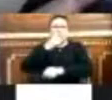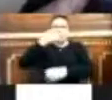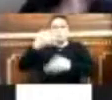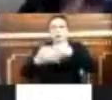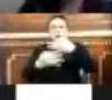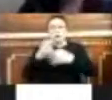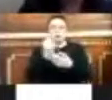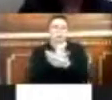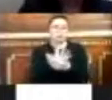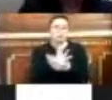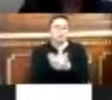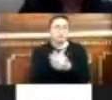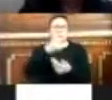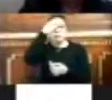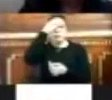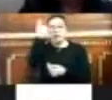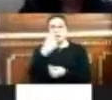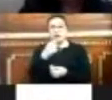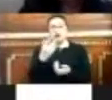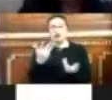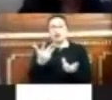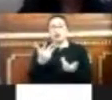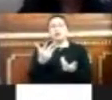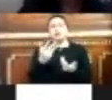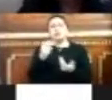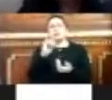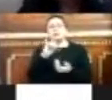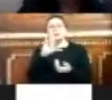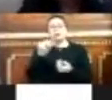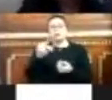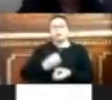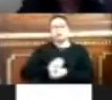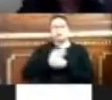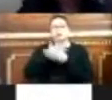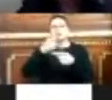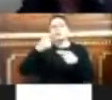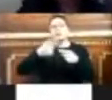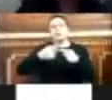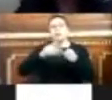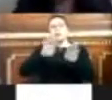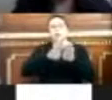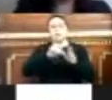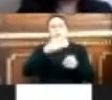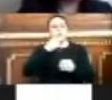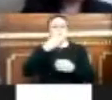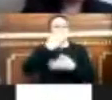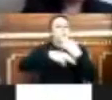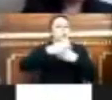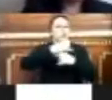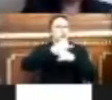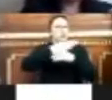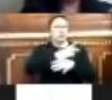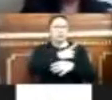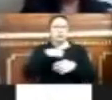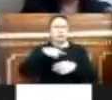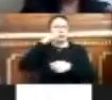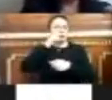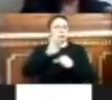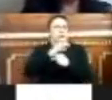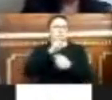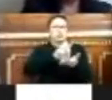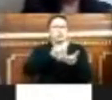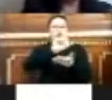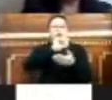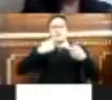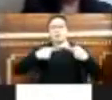para reservarse la revelación de sus fuentes de información, siempre que sea en el ejercicio del derecho a la libertad de expresión.